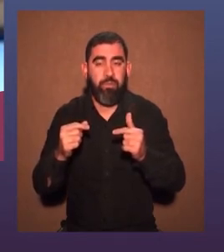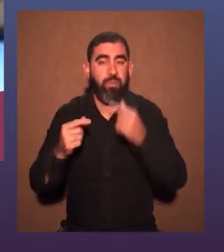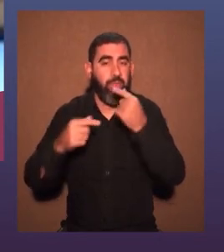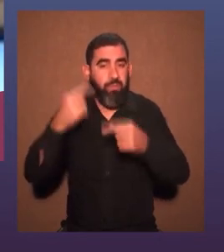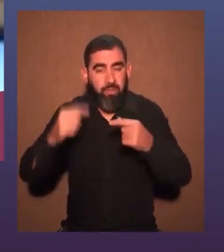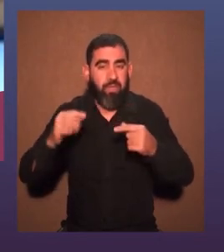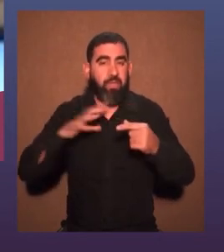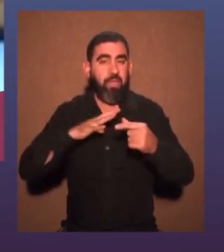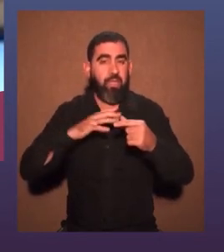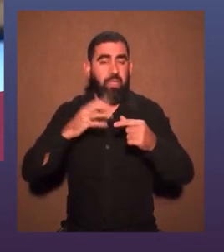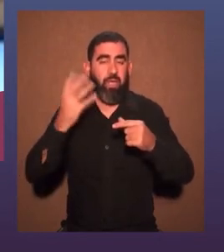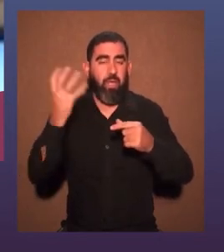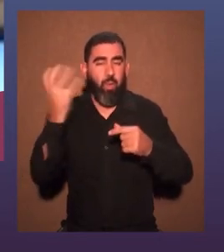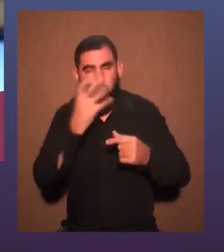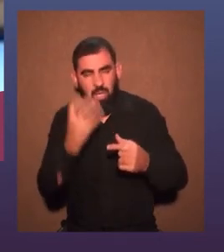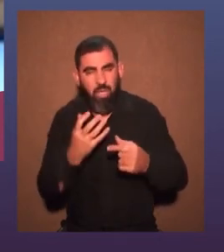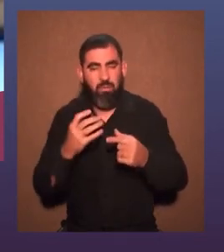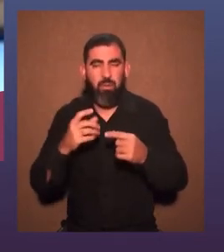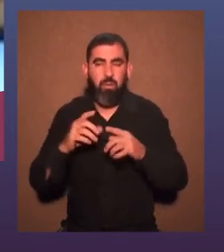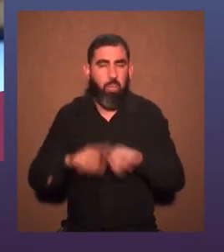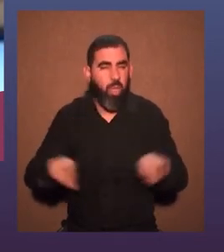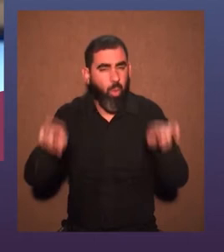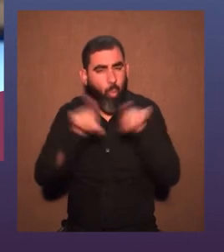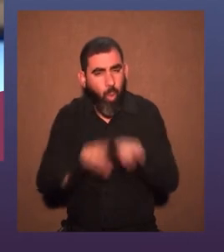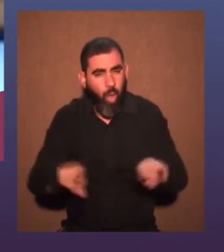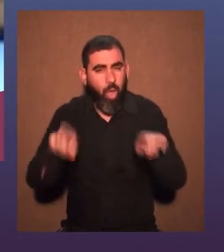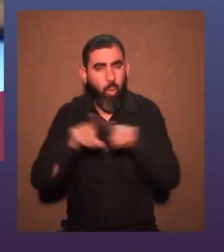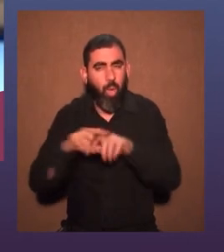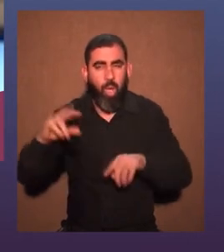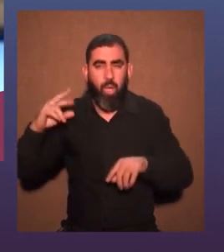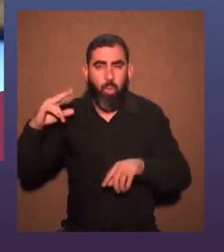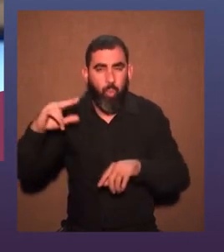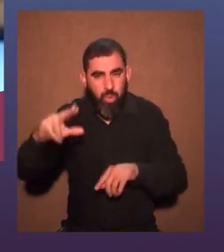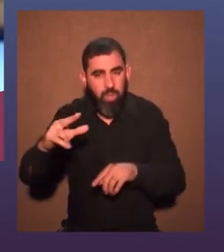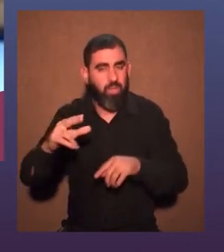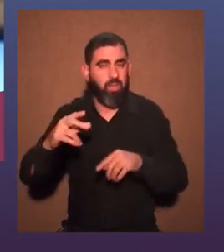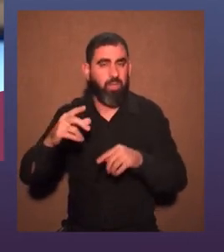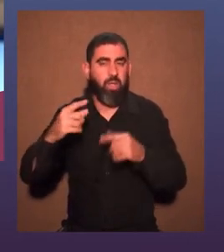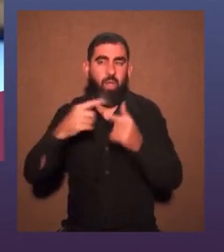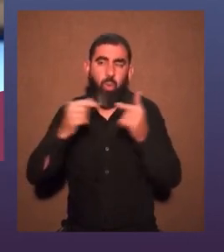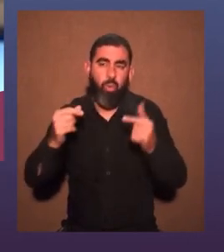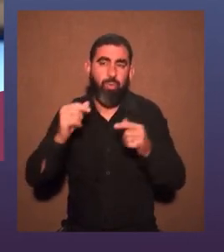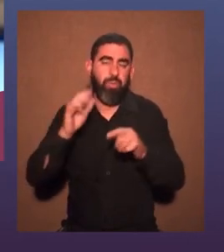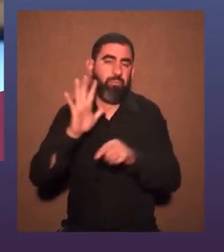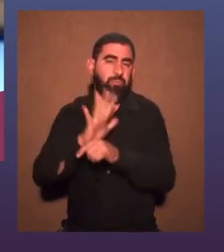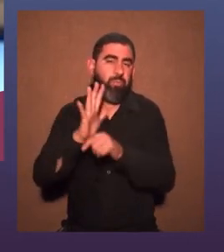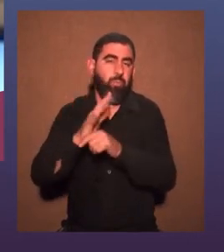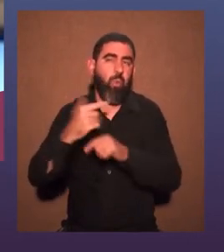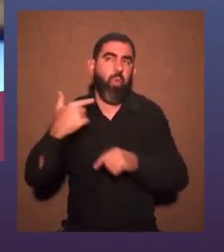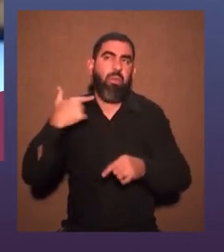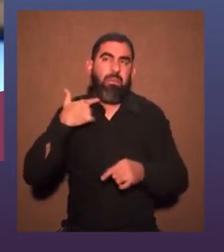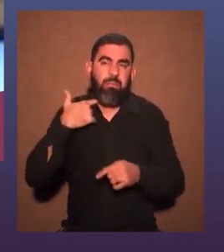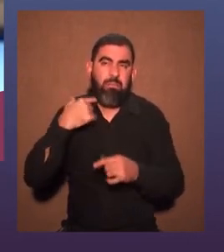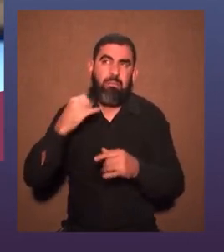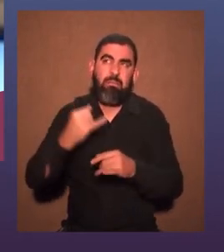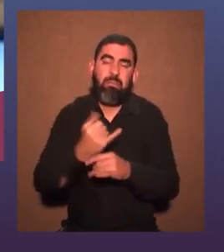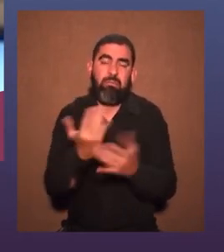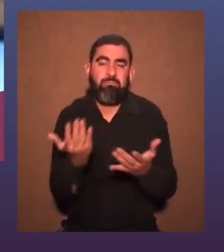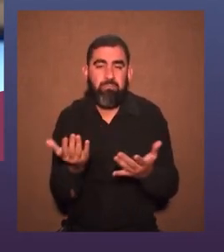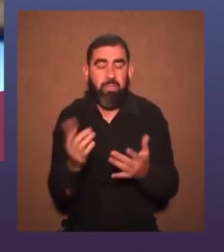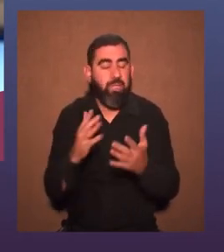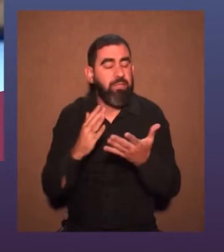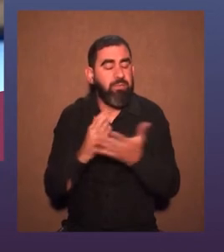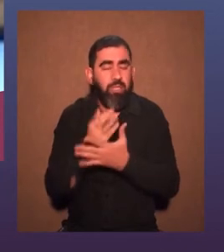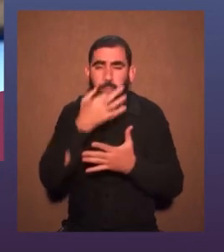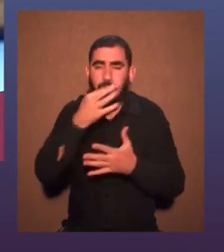eso, de ese tedio y de hacer siempre lo mismo, y bueno, y esa ciudad tan gris. Entonces, menciona